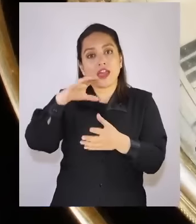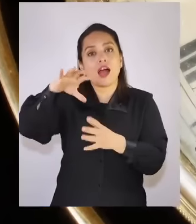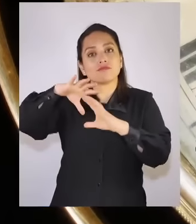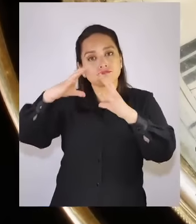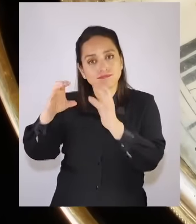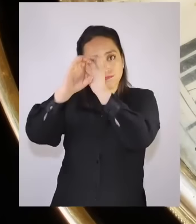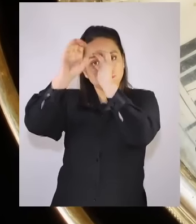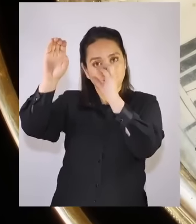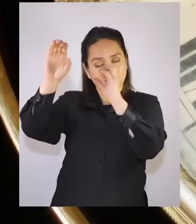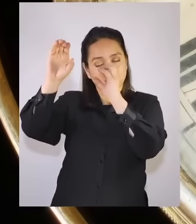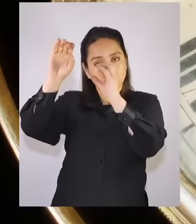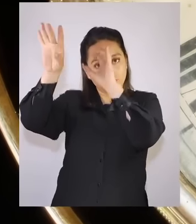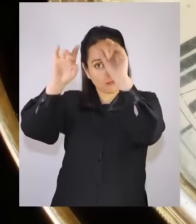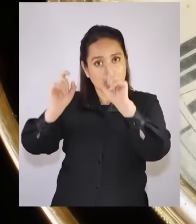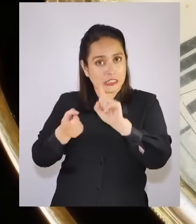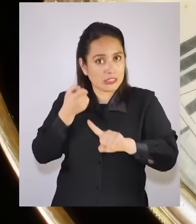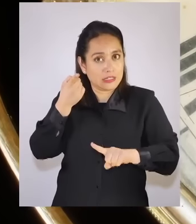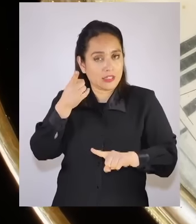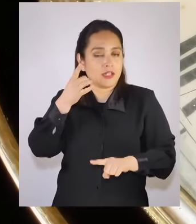el primer observatorio del país.